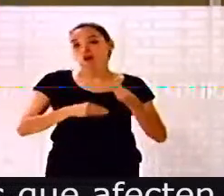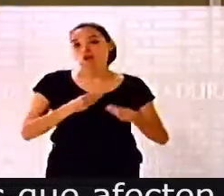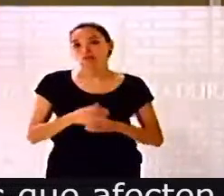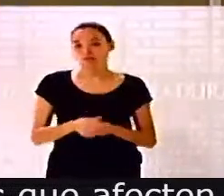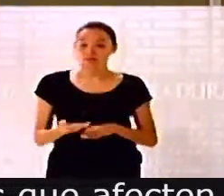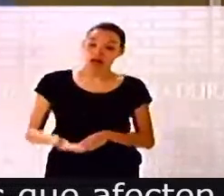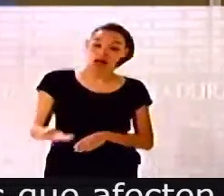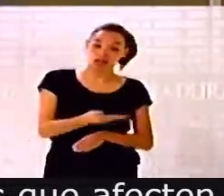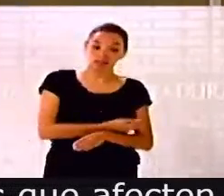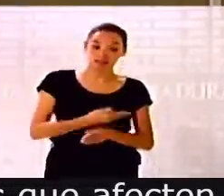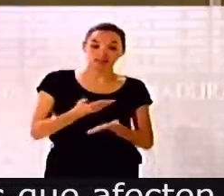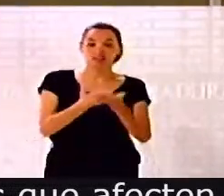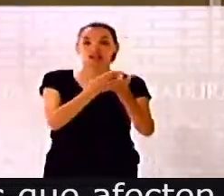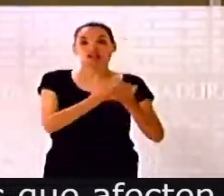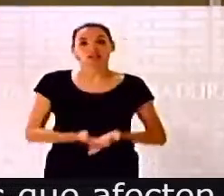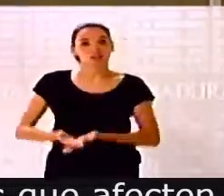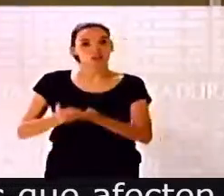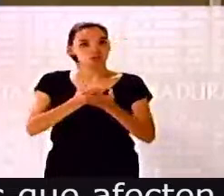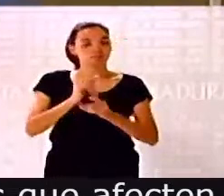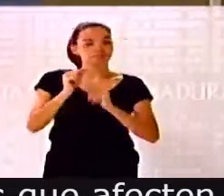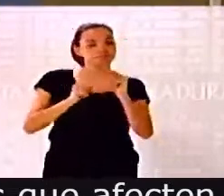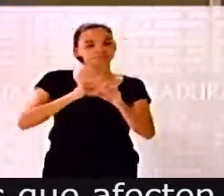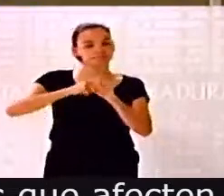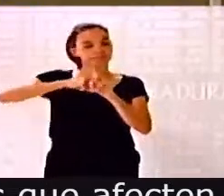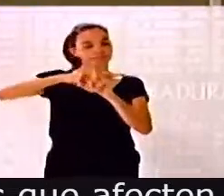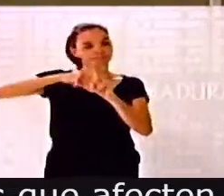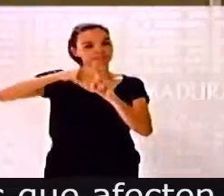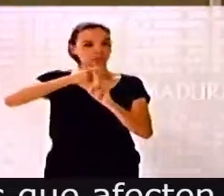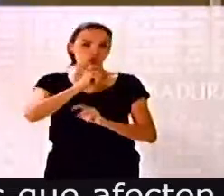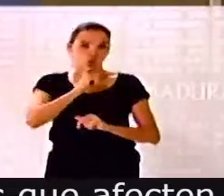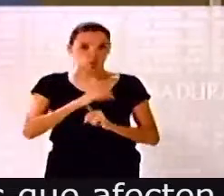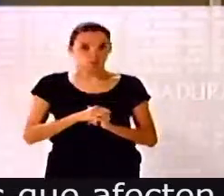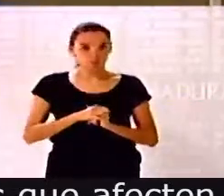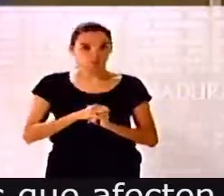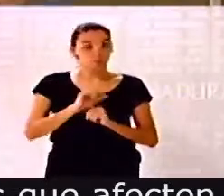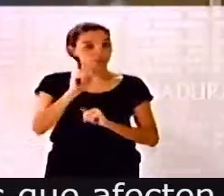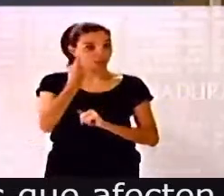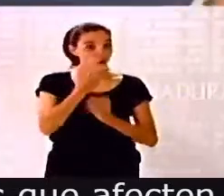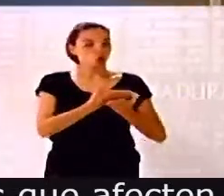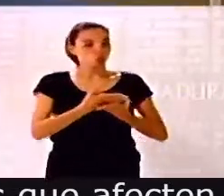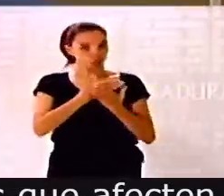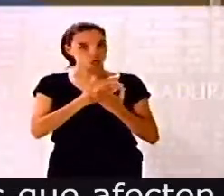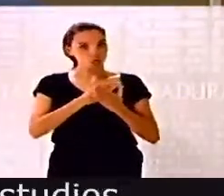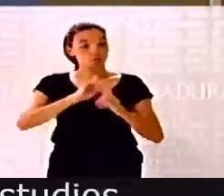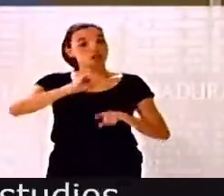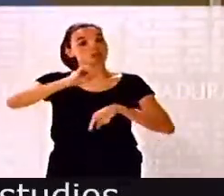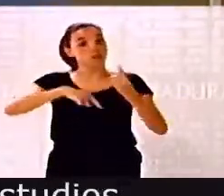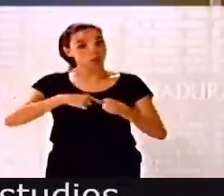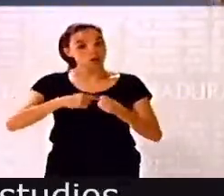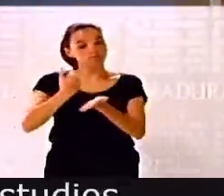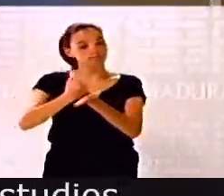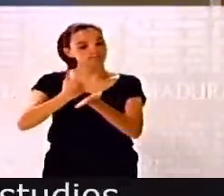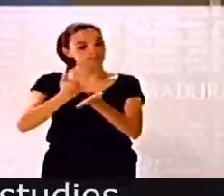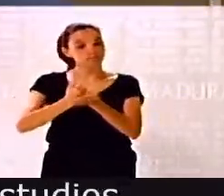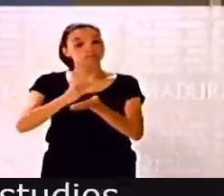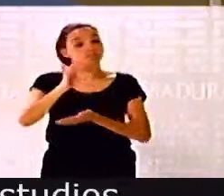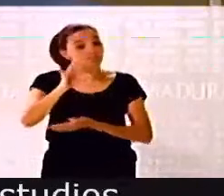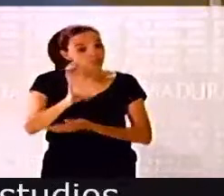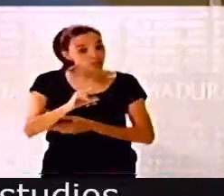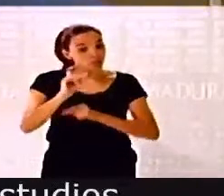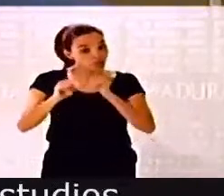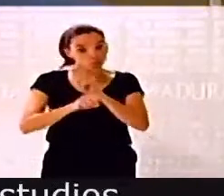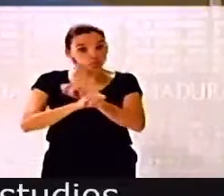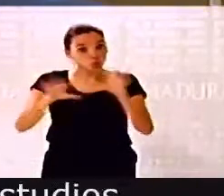estudios epidemiológicos, como estamos haciendo, comprobarlo y, si es así, pues entonces tomar una decisión acorde a